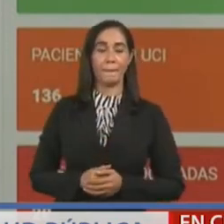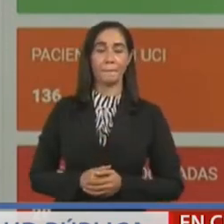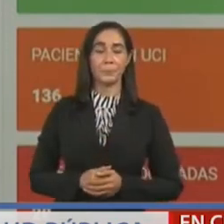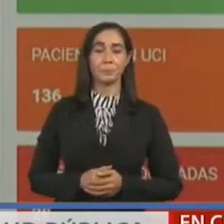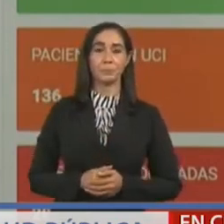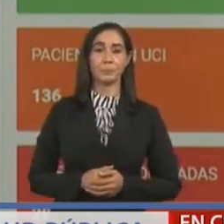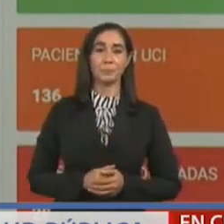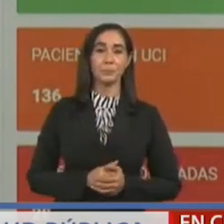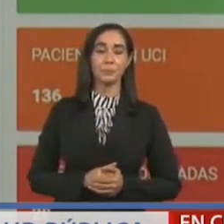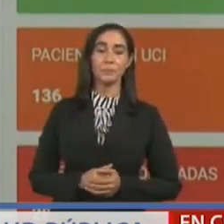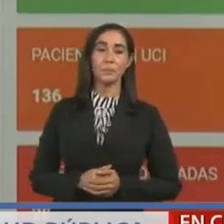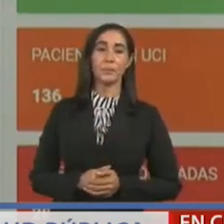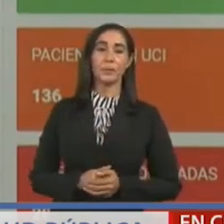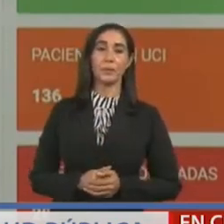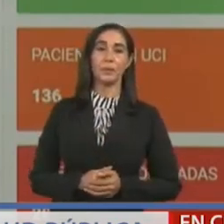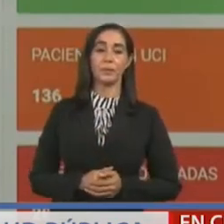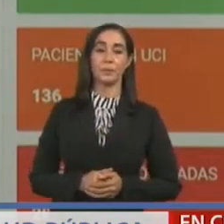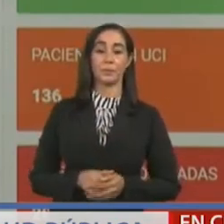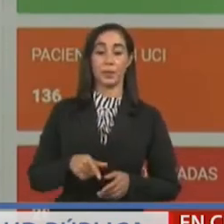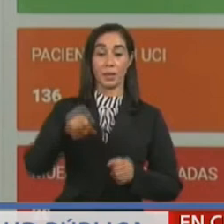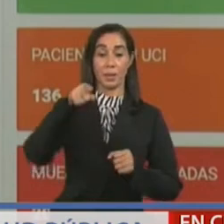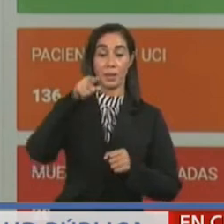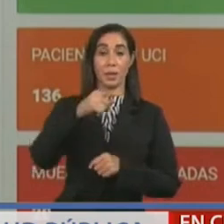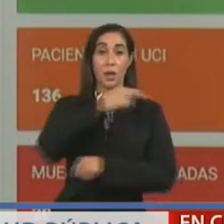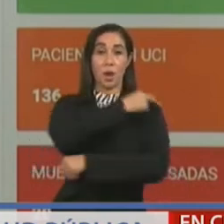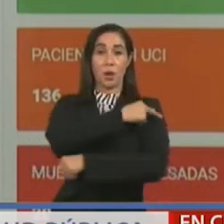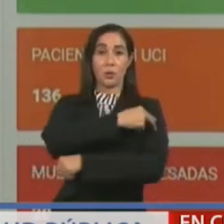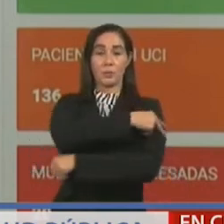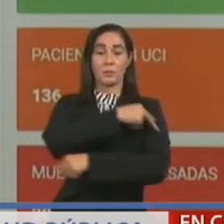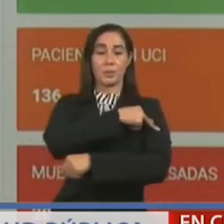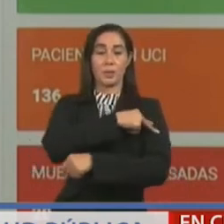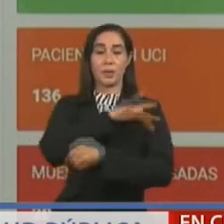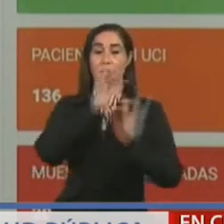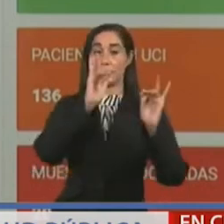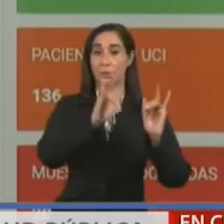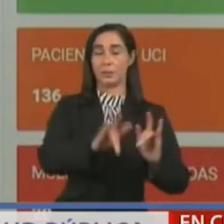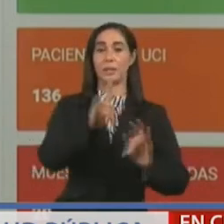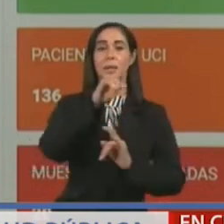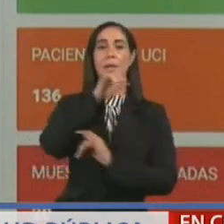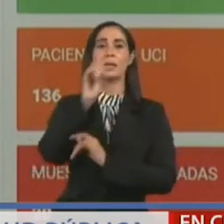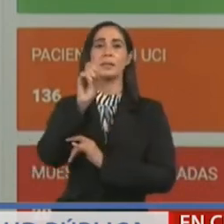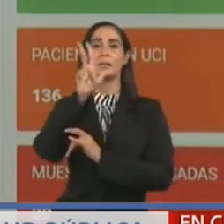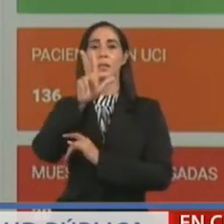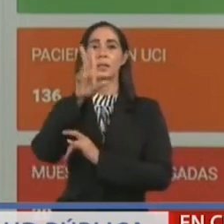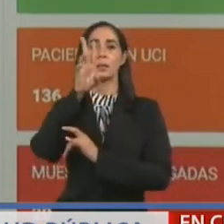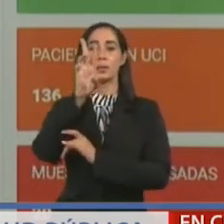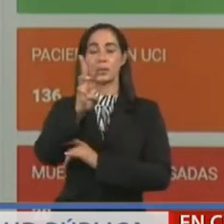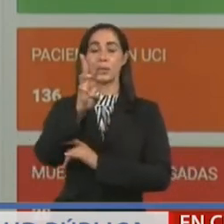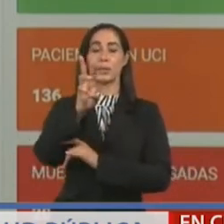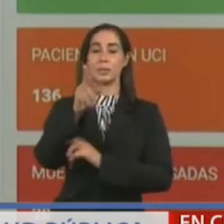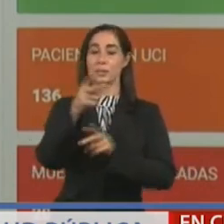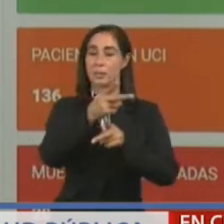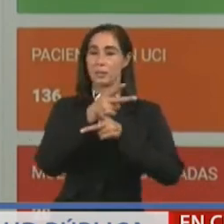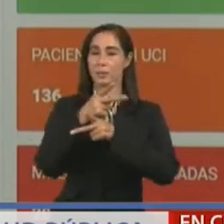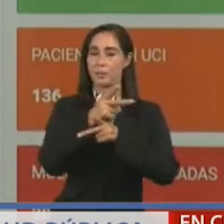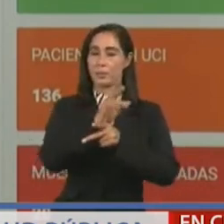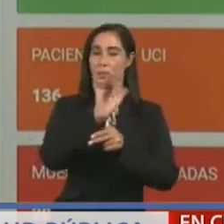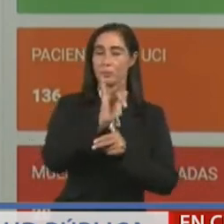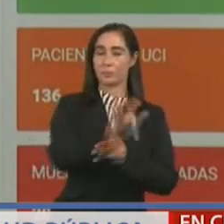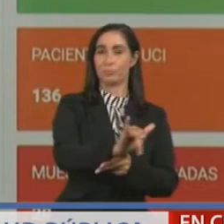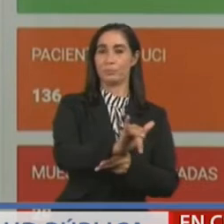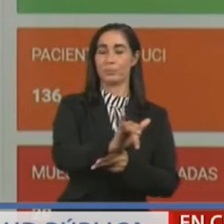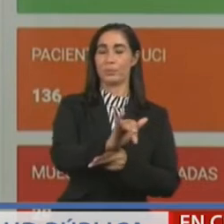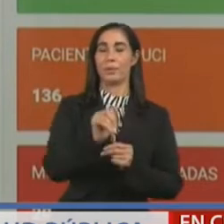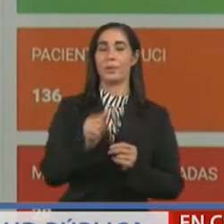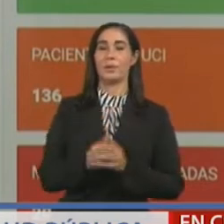de los cuales hospitalizados tenemos 136 en unidades de cuidados intensivos.